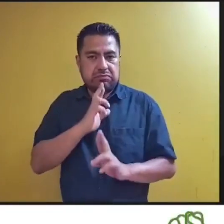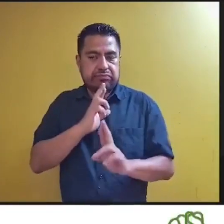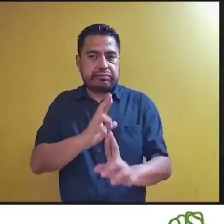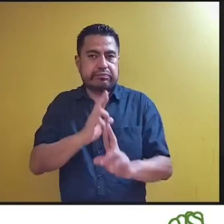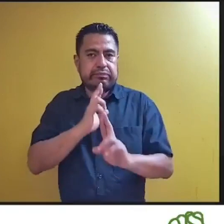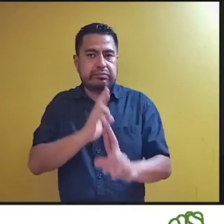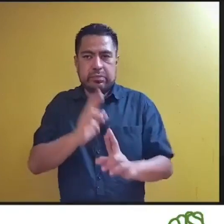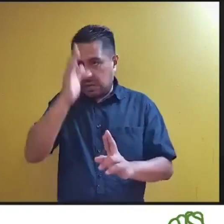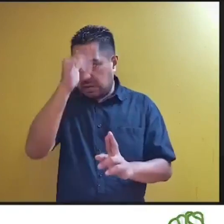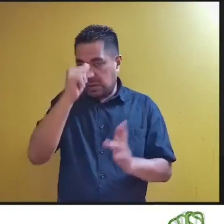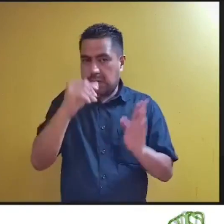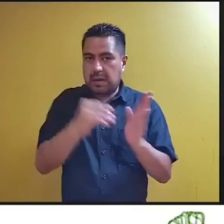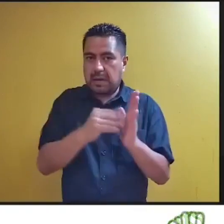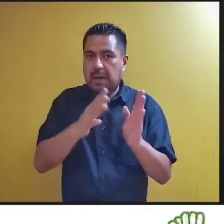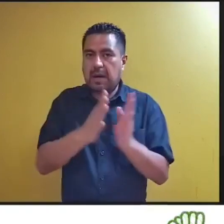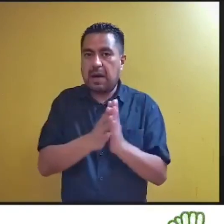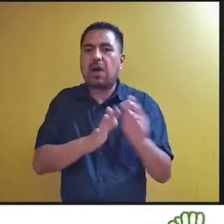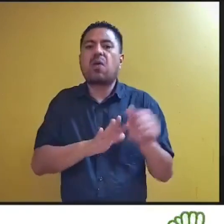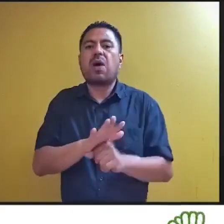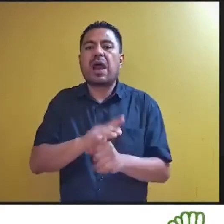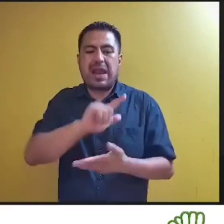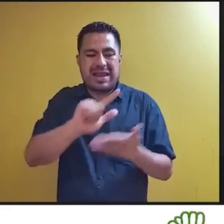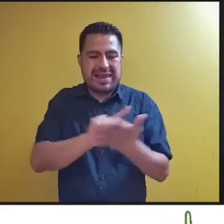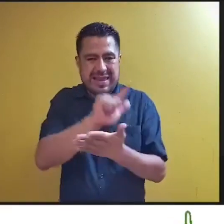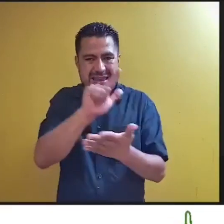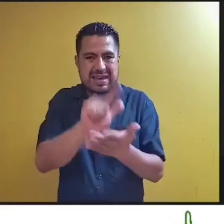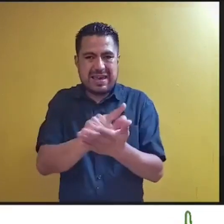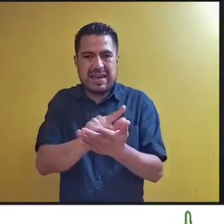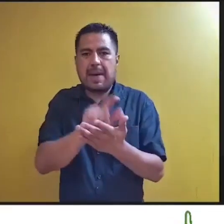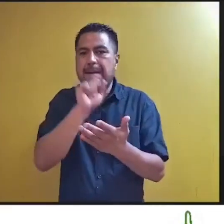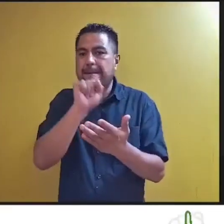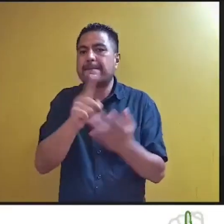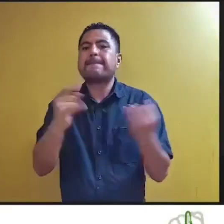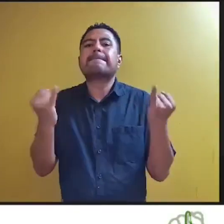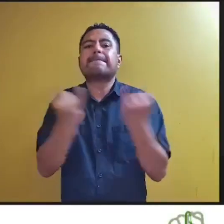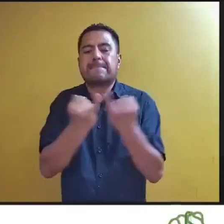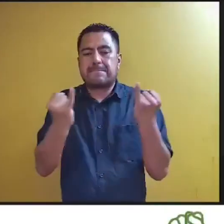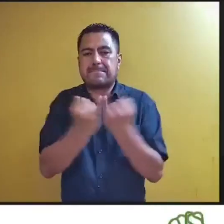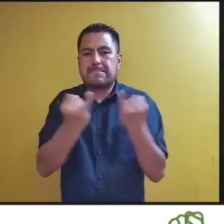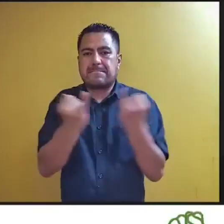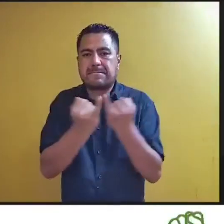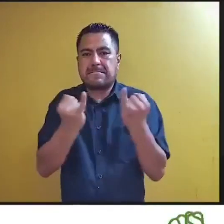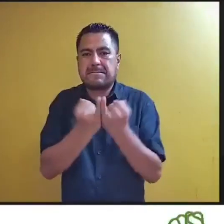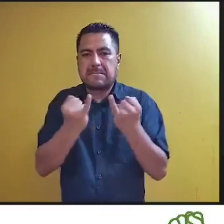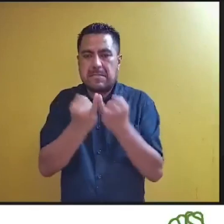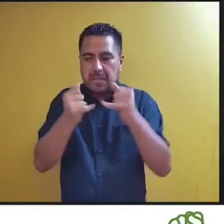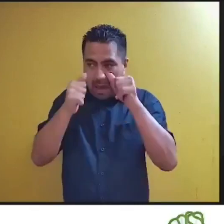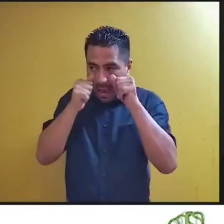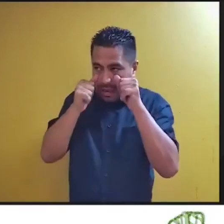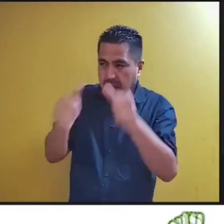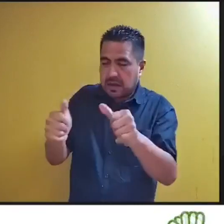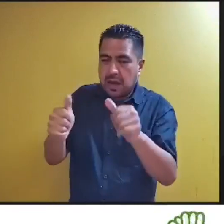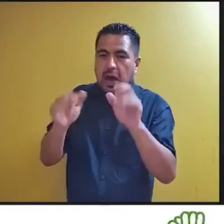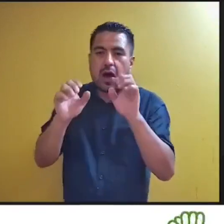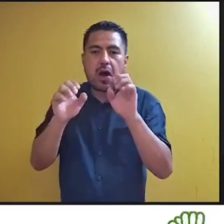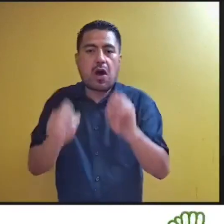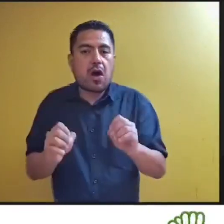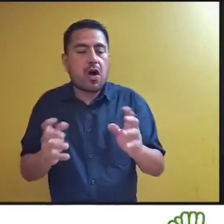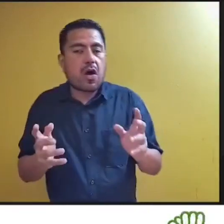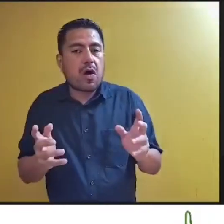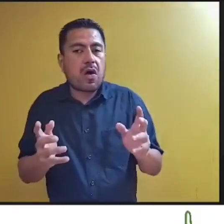resolutivos acordes a la legalidad y también atender